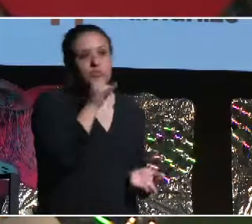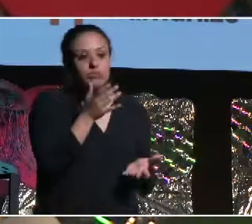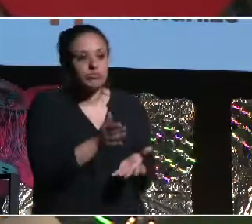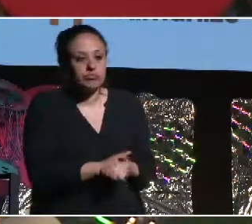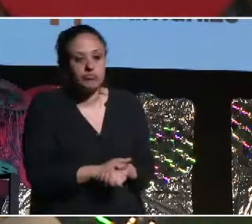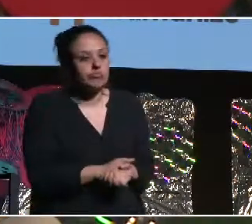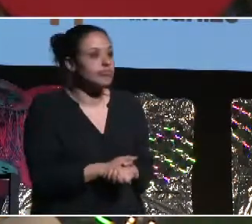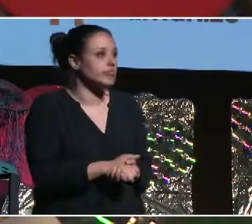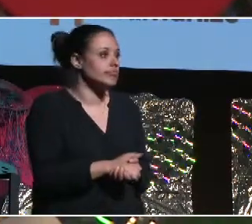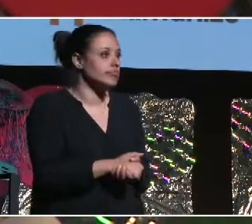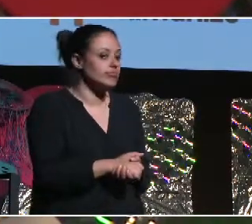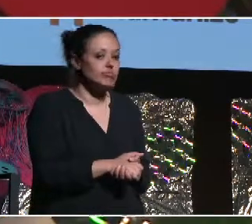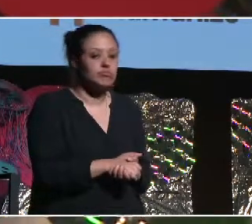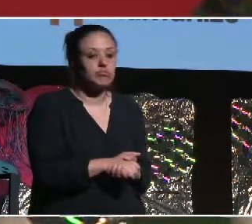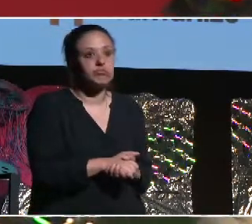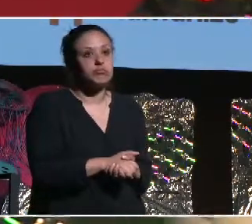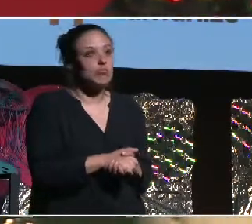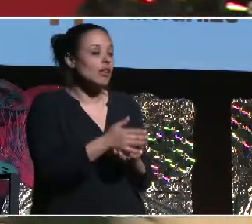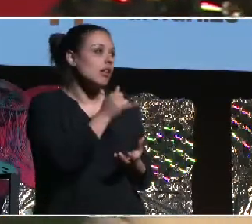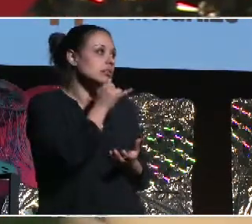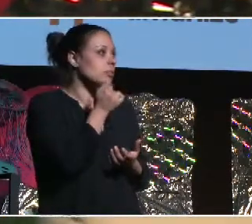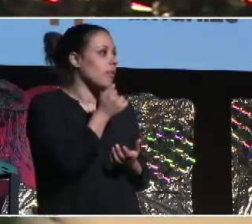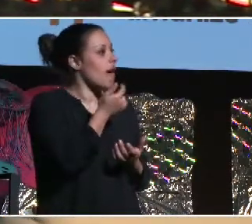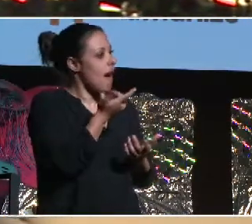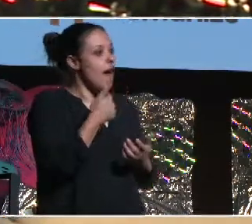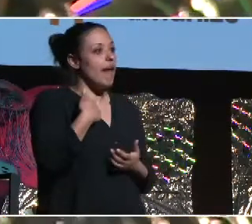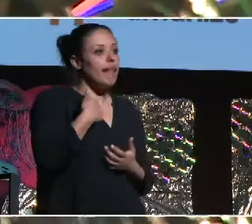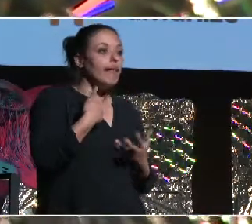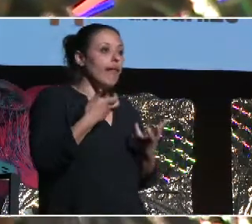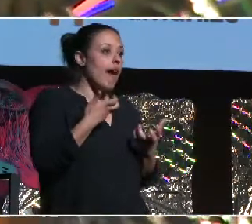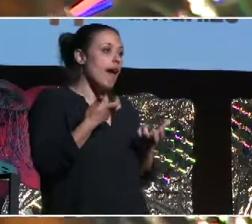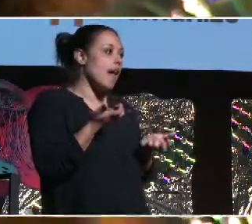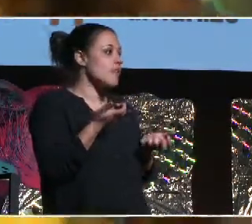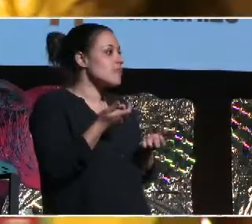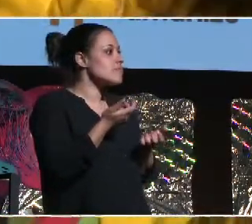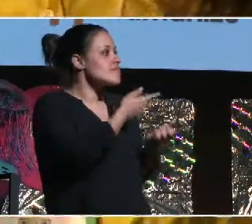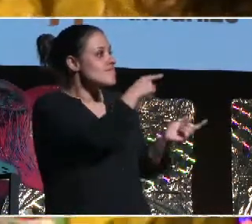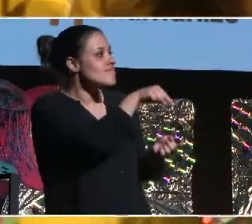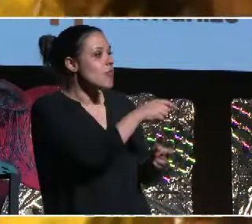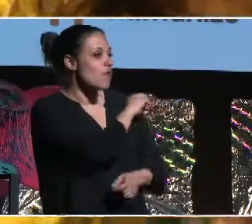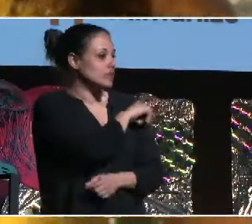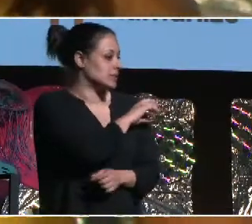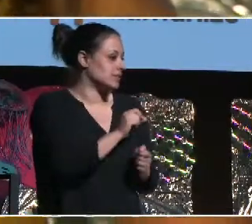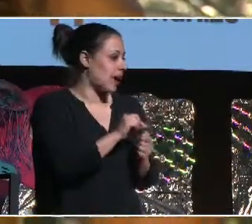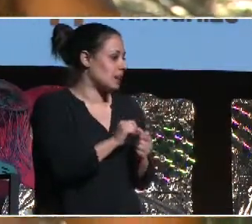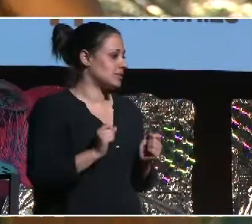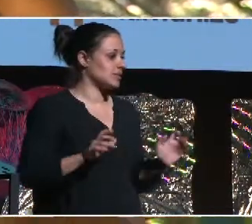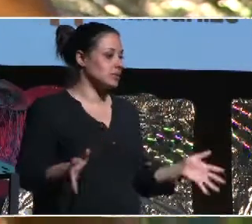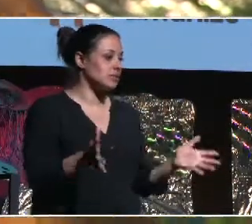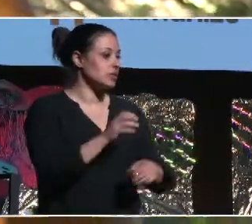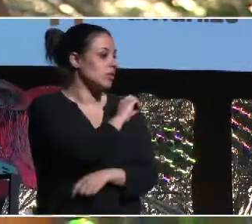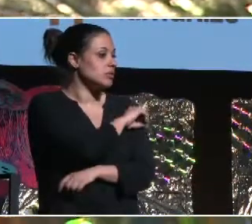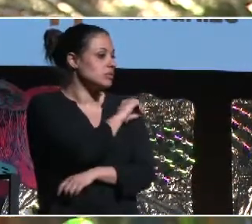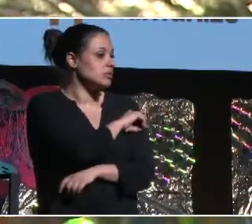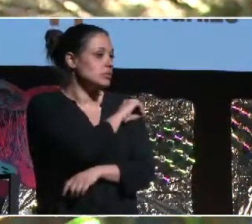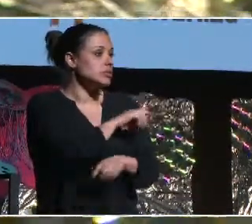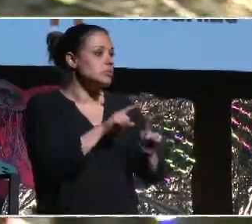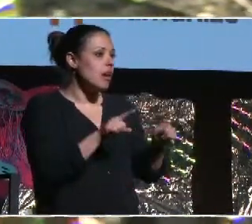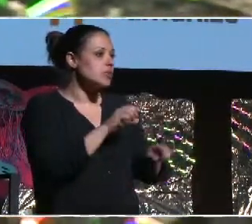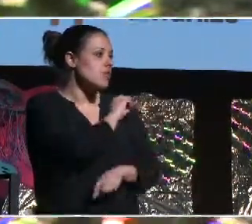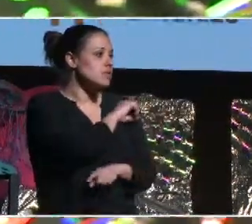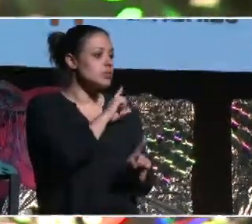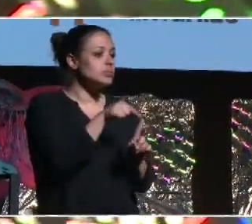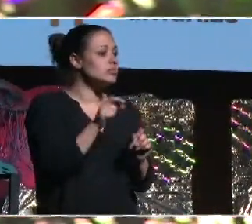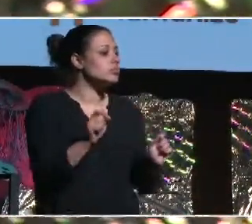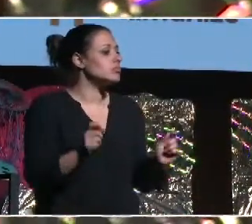taller, generalmente, sí queremos recopilar los datos, pero en realidad queremos que la gente que viene al taller tome conciencia sobre tal y cual cosa. Tener